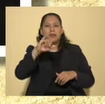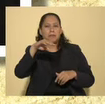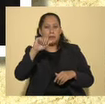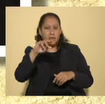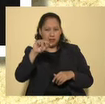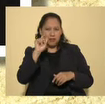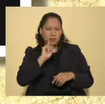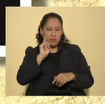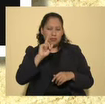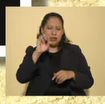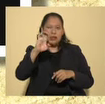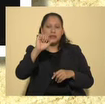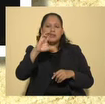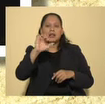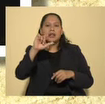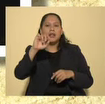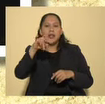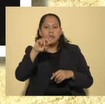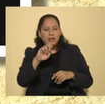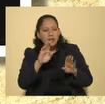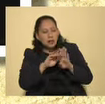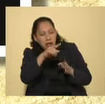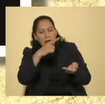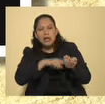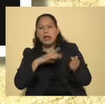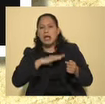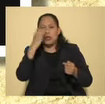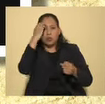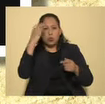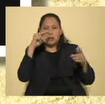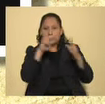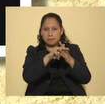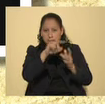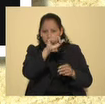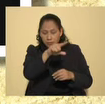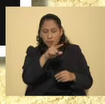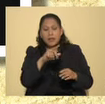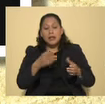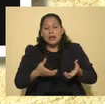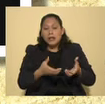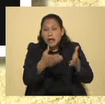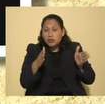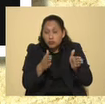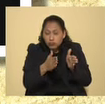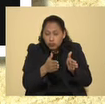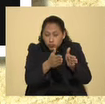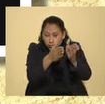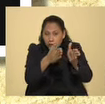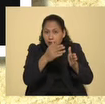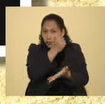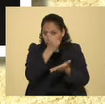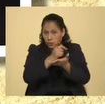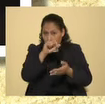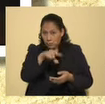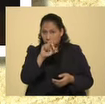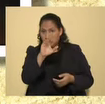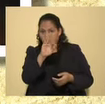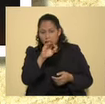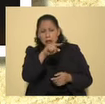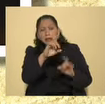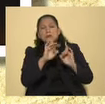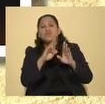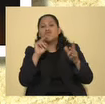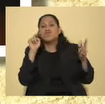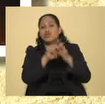es la anatomía de un crimen. Entonces, en un callejón de la ciudad de México ocurre